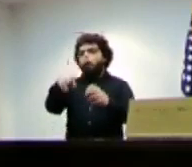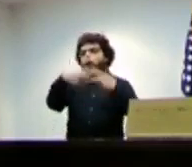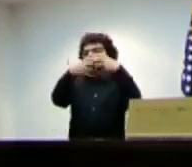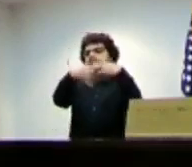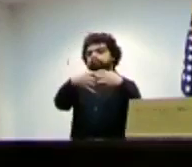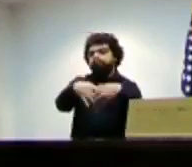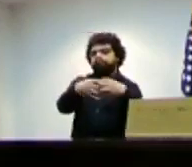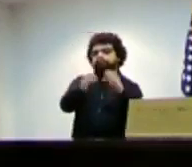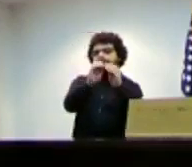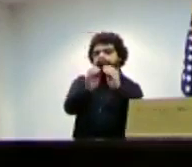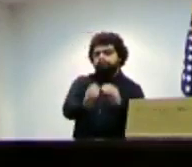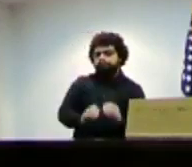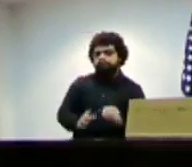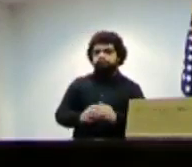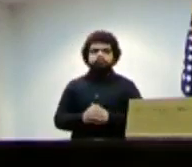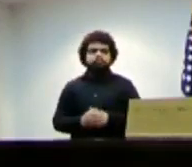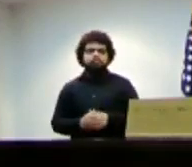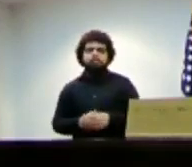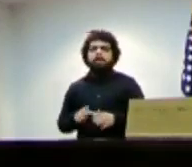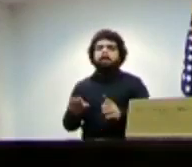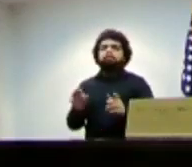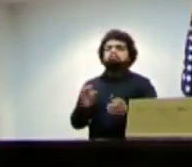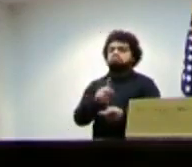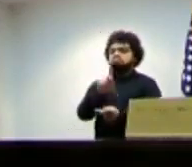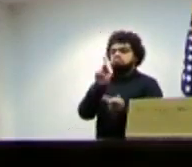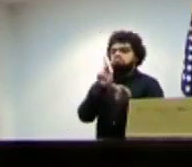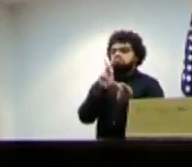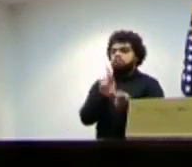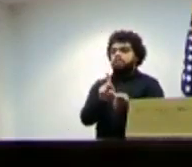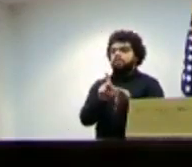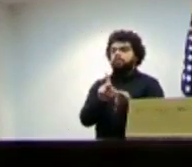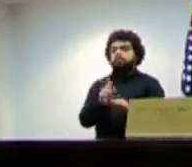programados. Perfecto. Y una vez que usted hace eso,